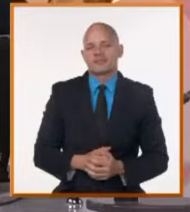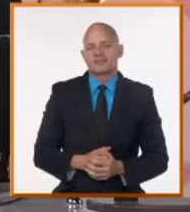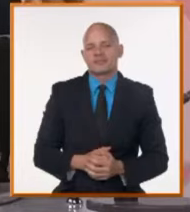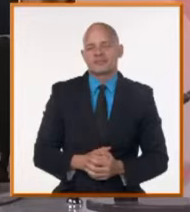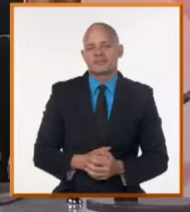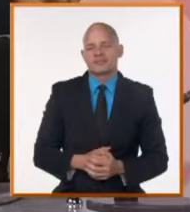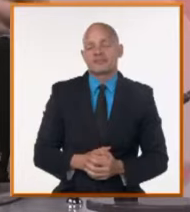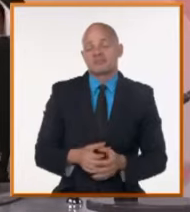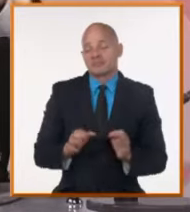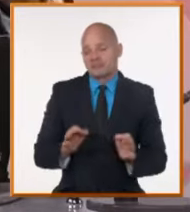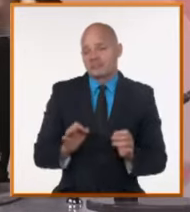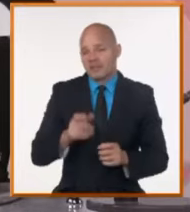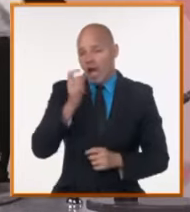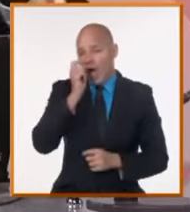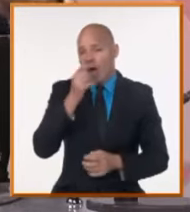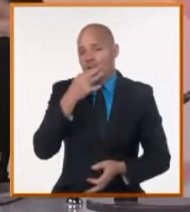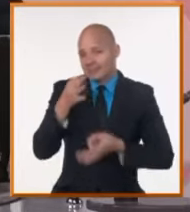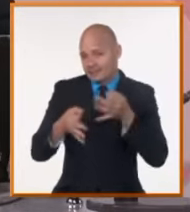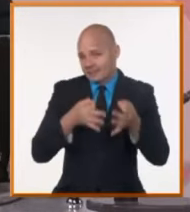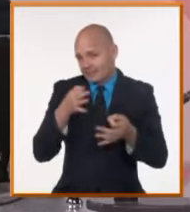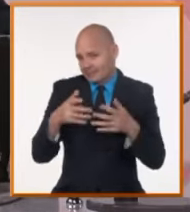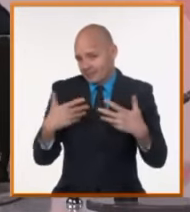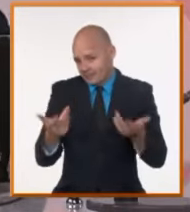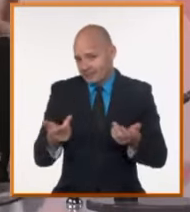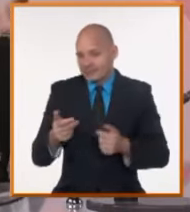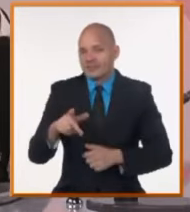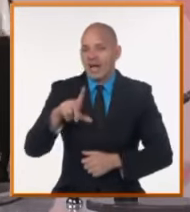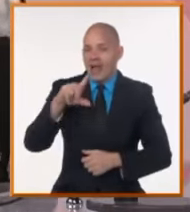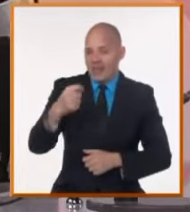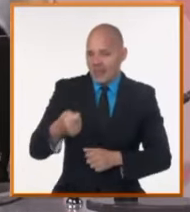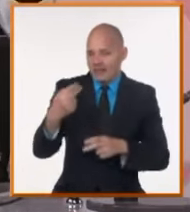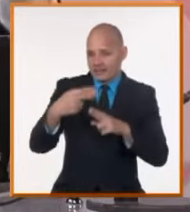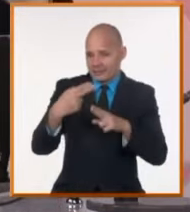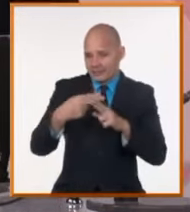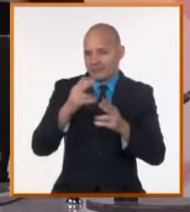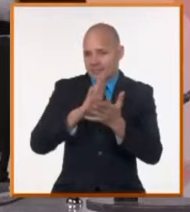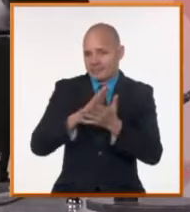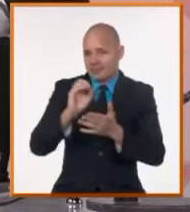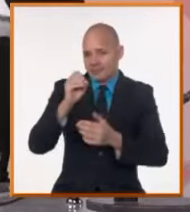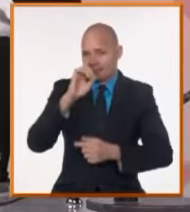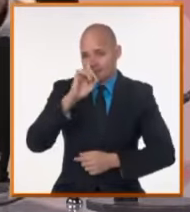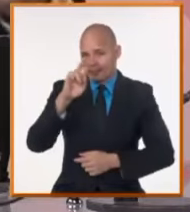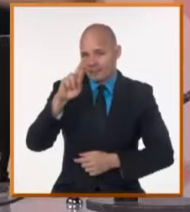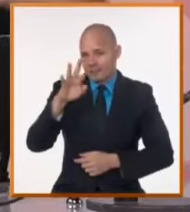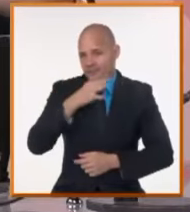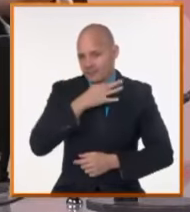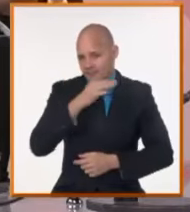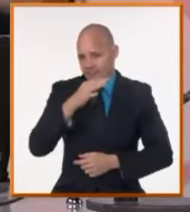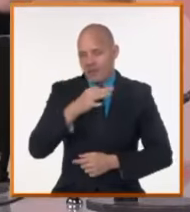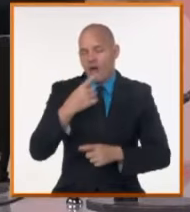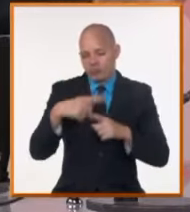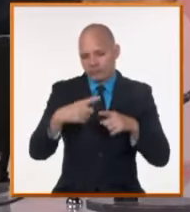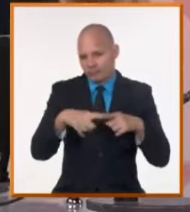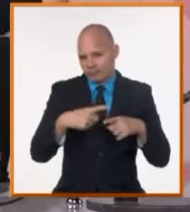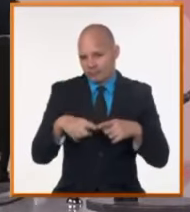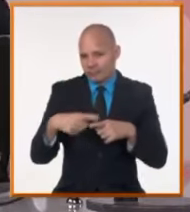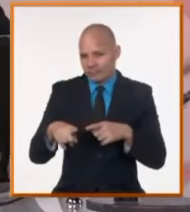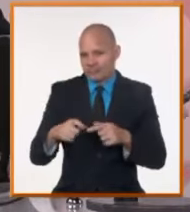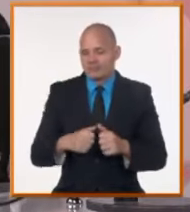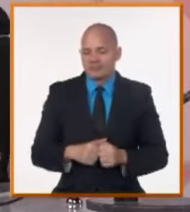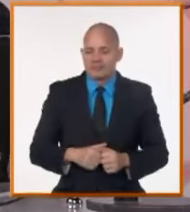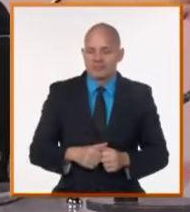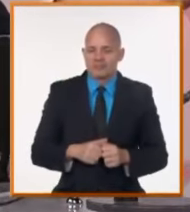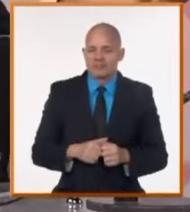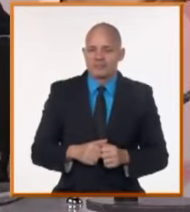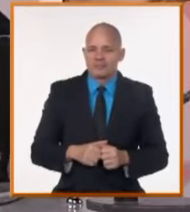eso, bueno, de todo esto que se le fue añadiendo a la propia doctrina, de tratar de alejar lo más posible a